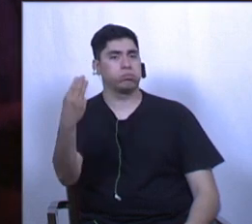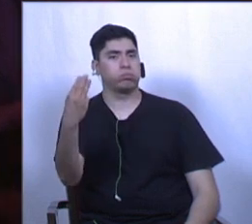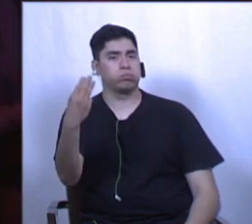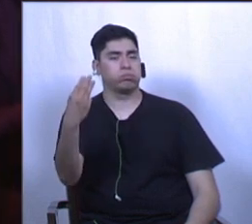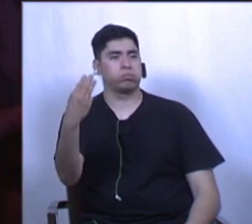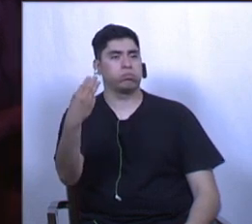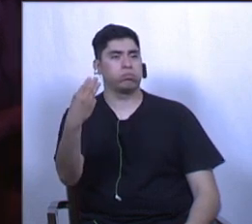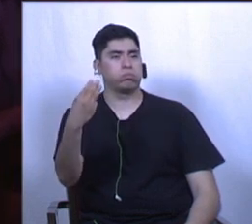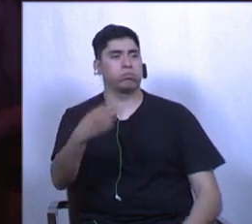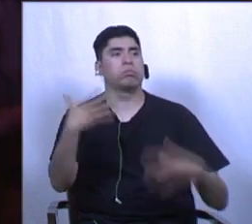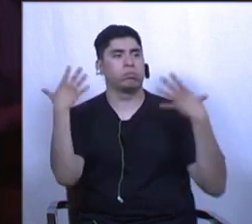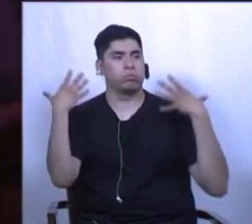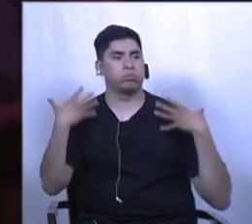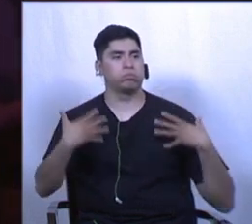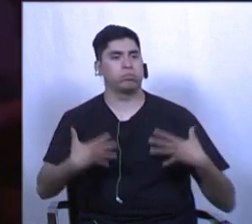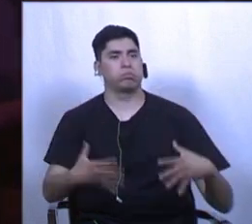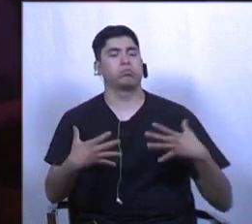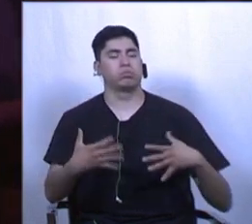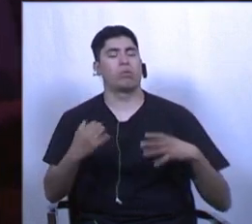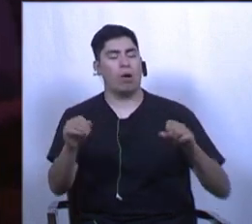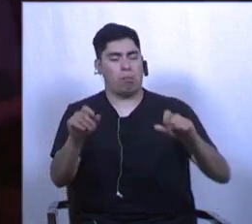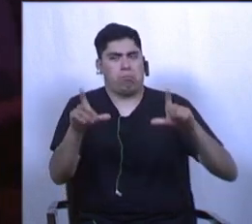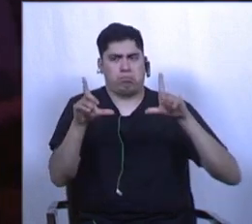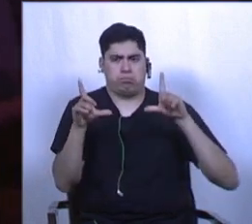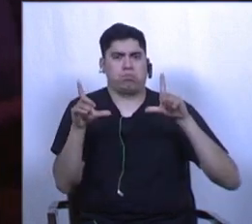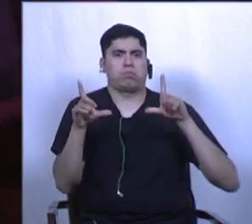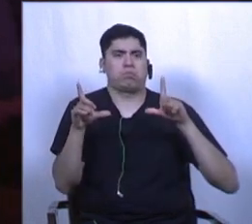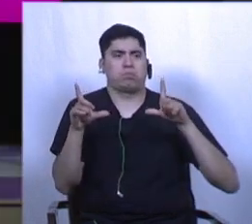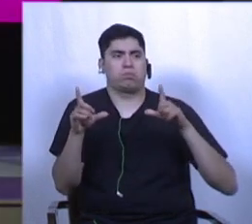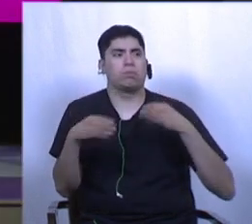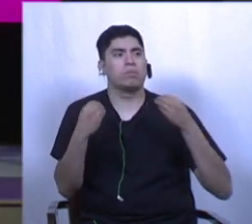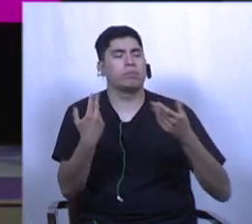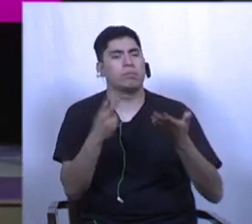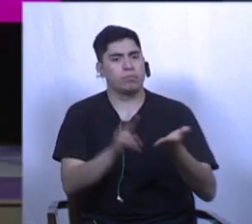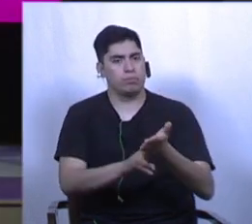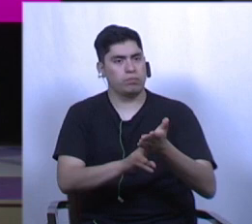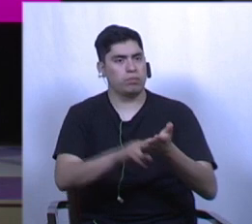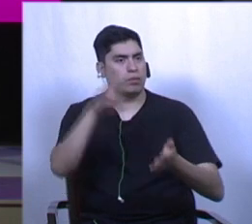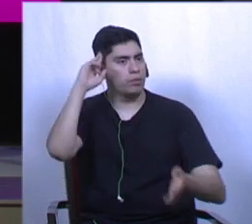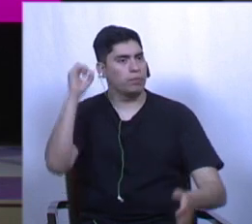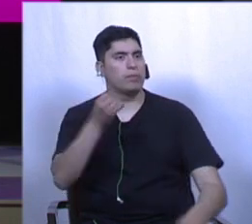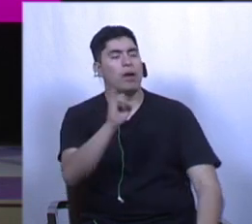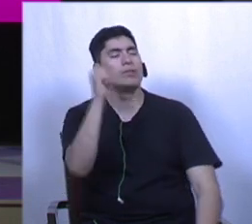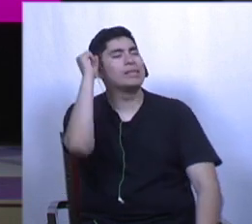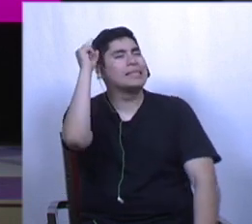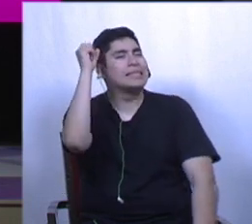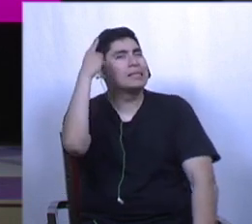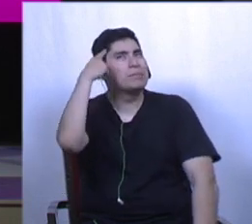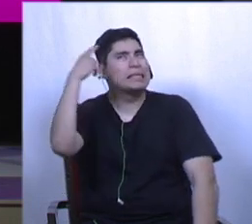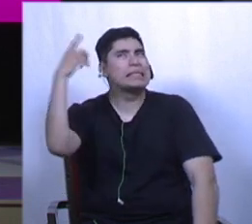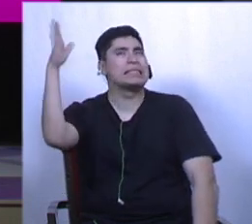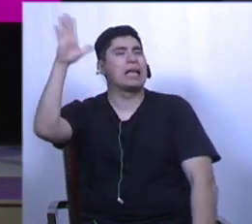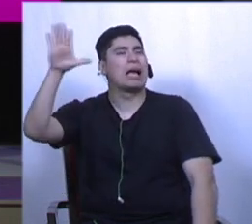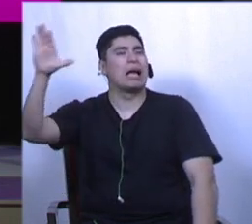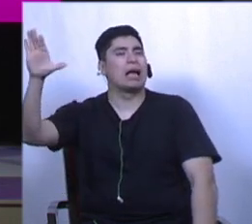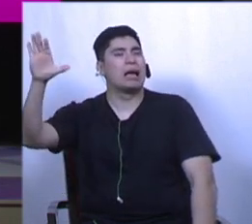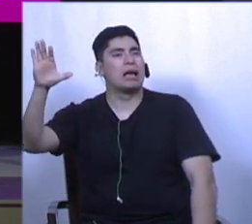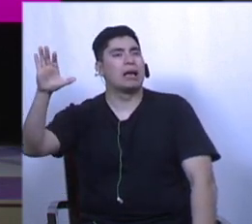humanos. Sorprendente, ¿cierto? Pero por otra parte, si pensamos estamos en el